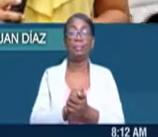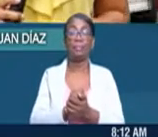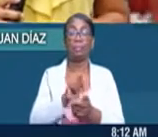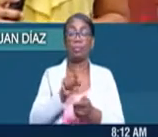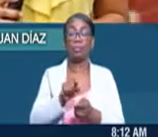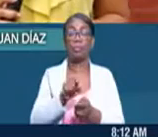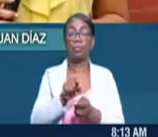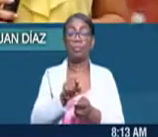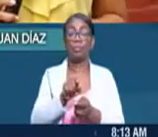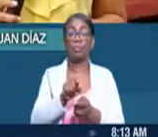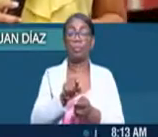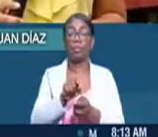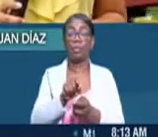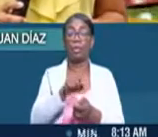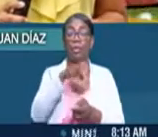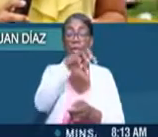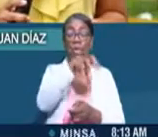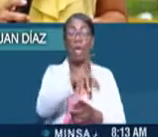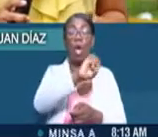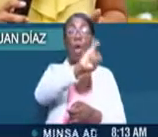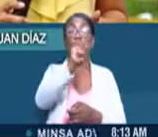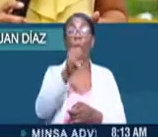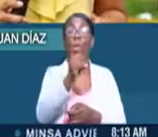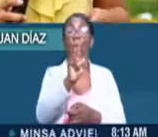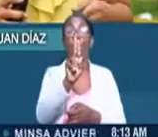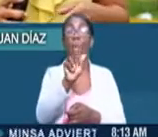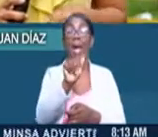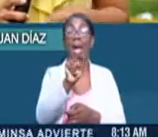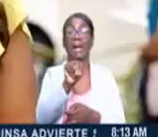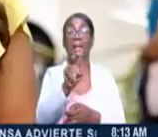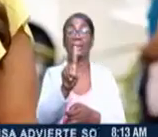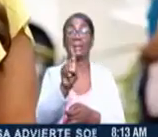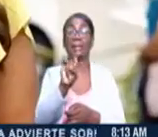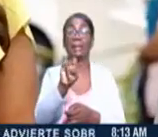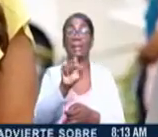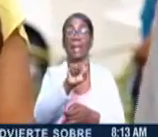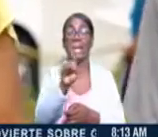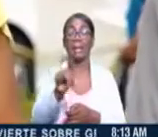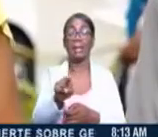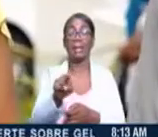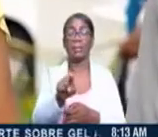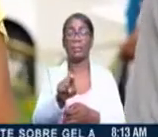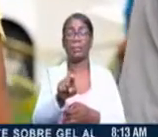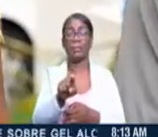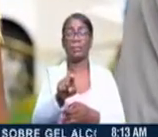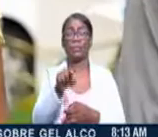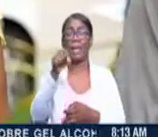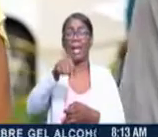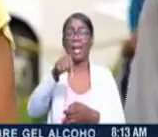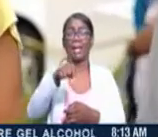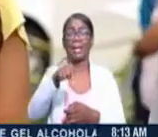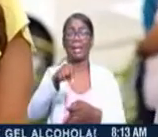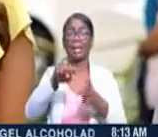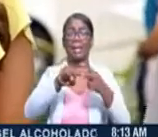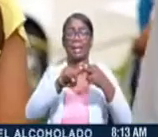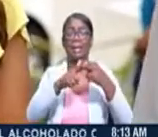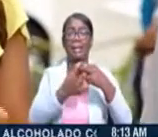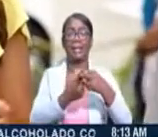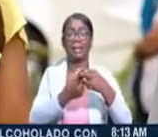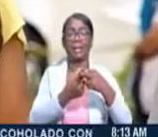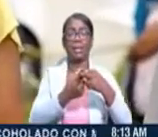Desde el corregimiento de Juan Díaz, justamente en el policentro, donde aquí ya está por iniciar ese